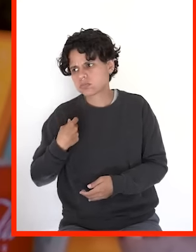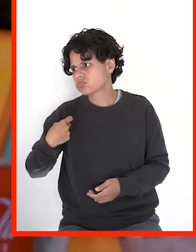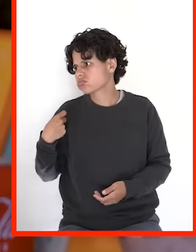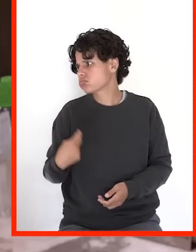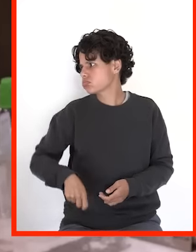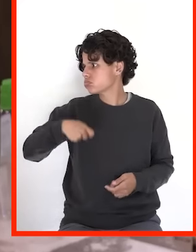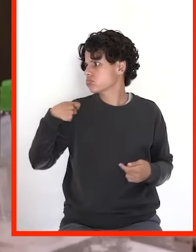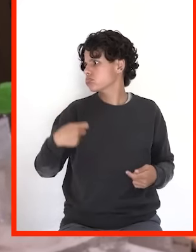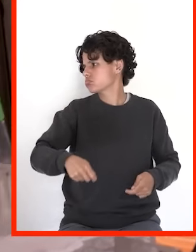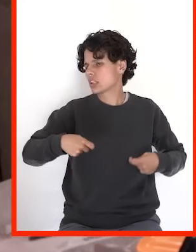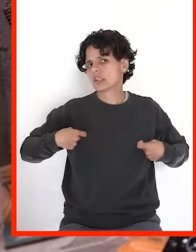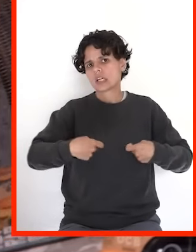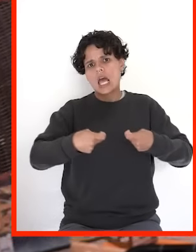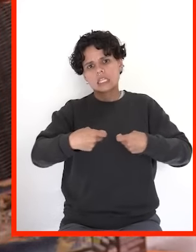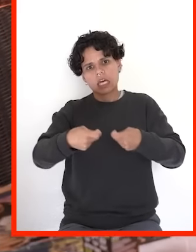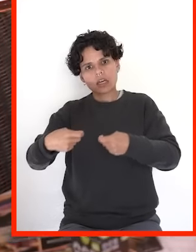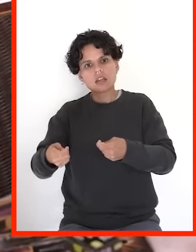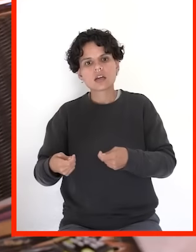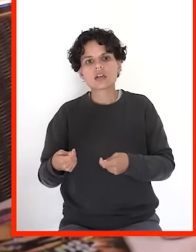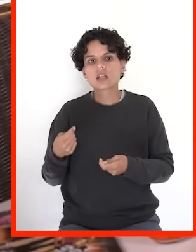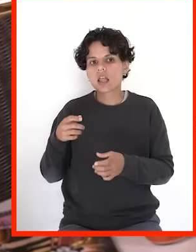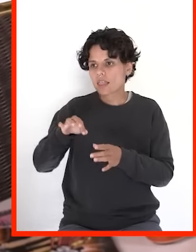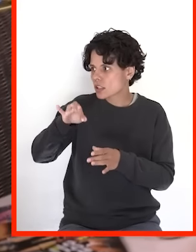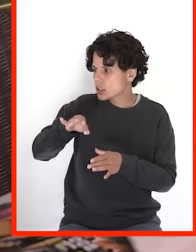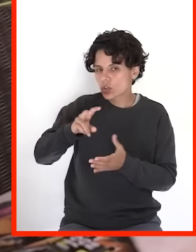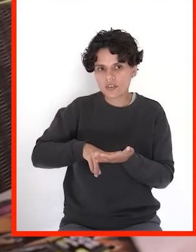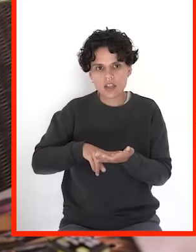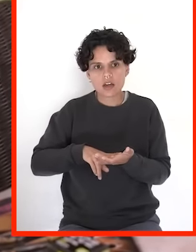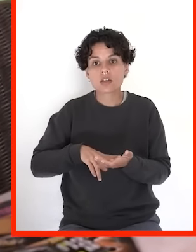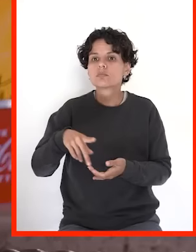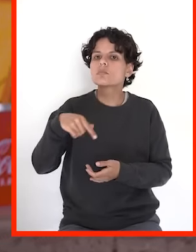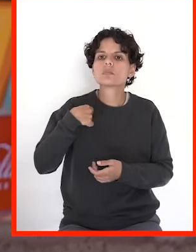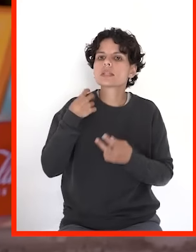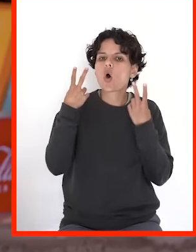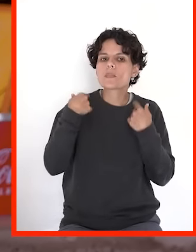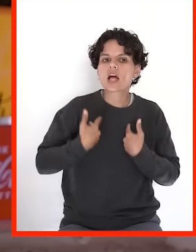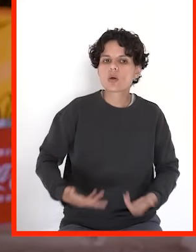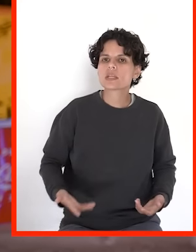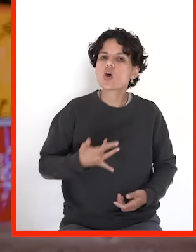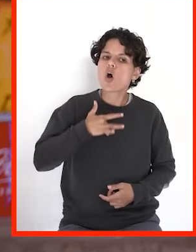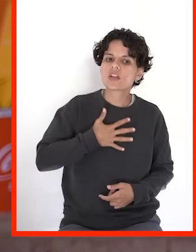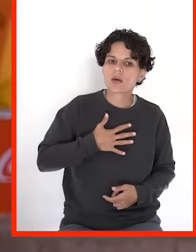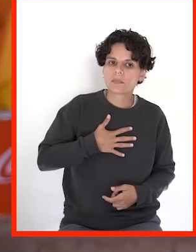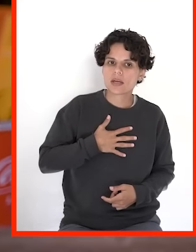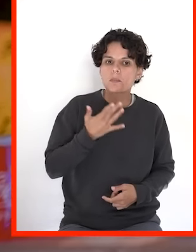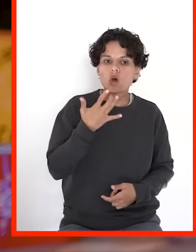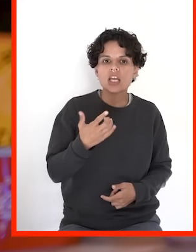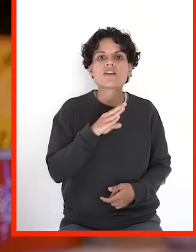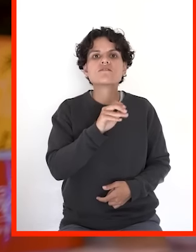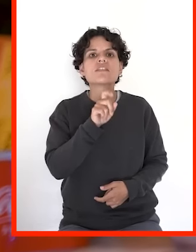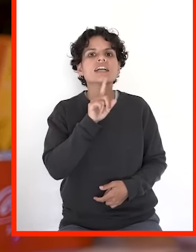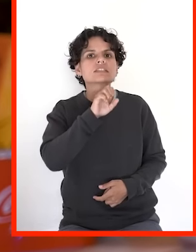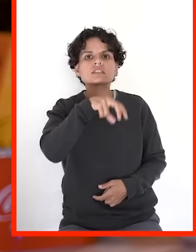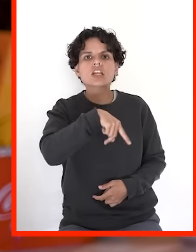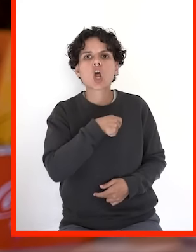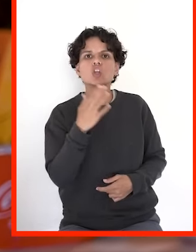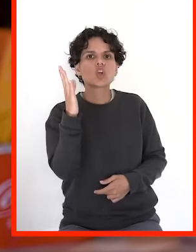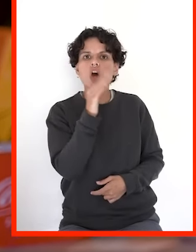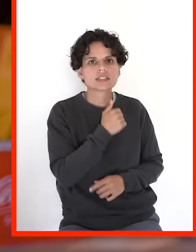cuadro no dio. Ahí llegó el tecito. Esta buena humillación, ¿eh? Esta hueá pasa porque no está Bastián. Porque si Bastián estuviera, esta hueá